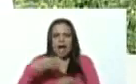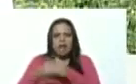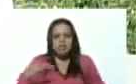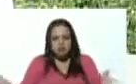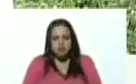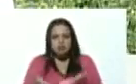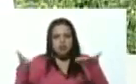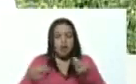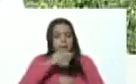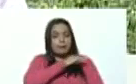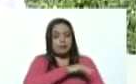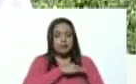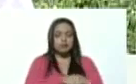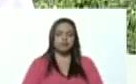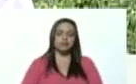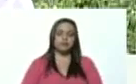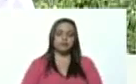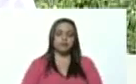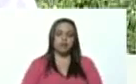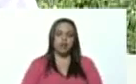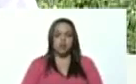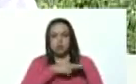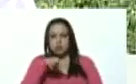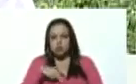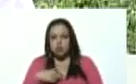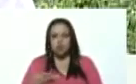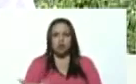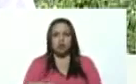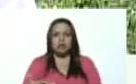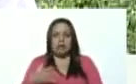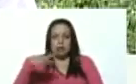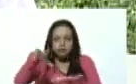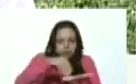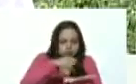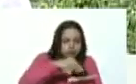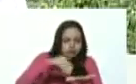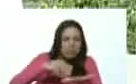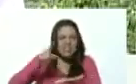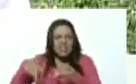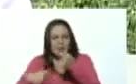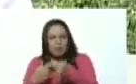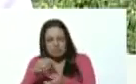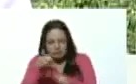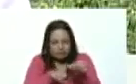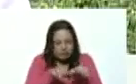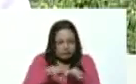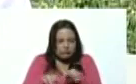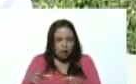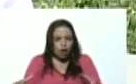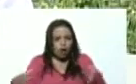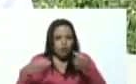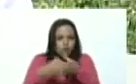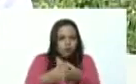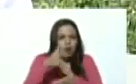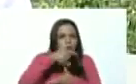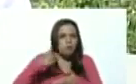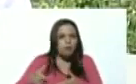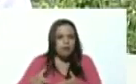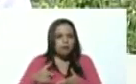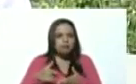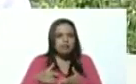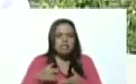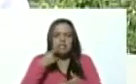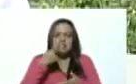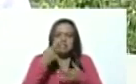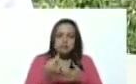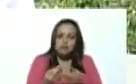en efecto, nosotros hicimos la conclusión, conjuntamente con el Poder Popular, en cuatro vertientes